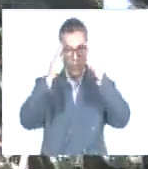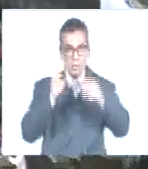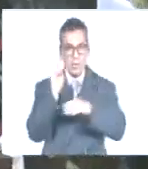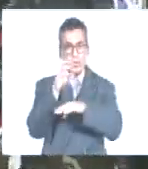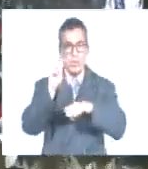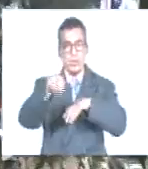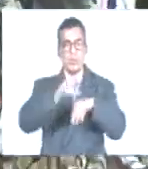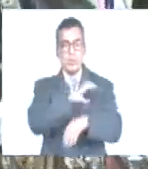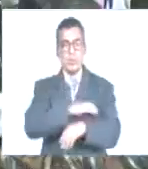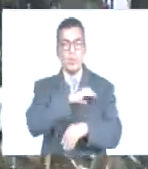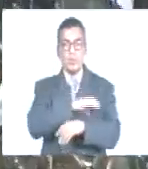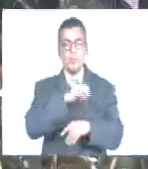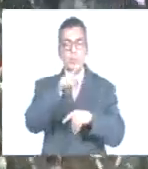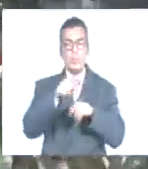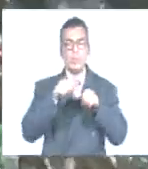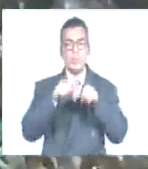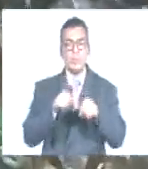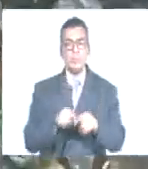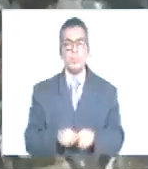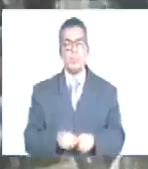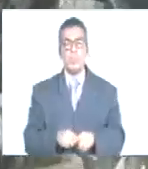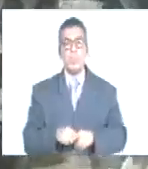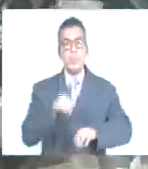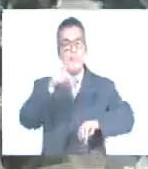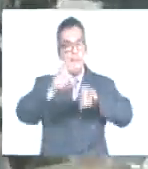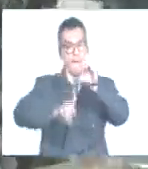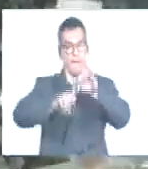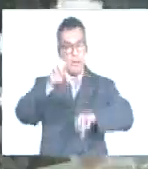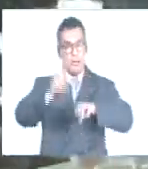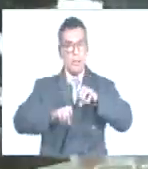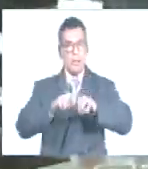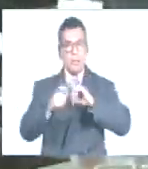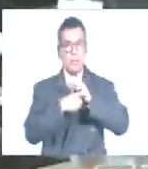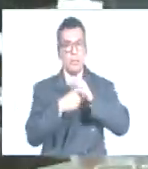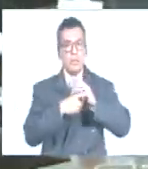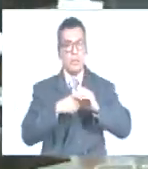Parlamento, las comisiones permanentes, de evaluar con